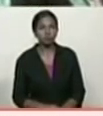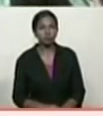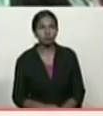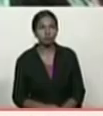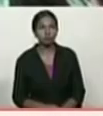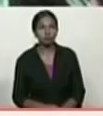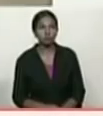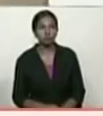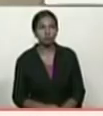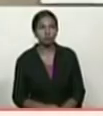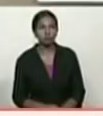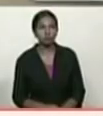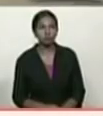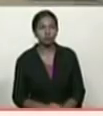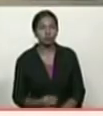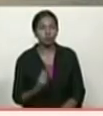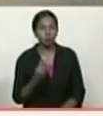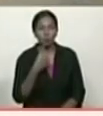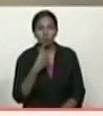Como te digo,